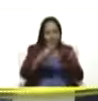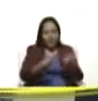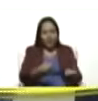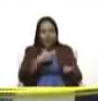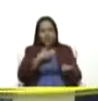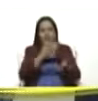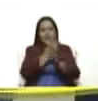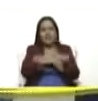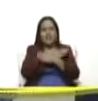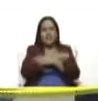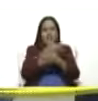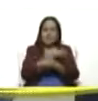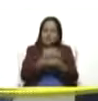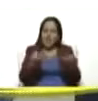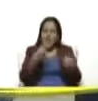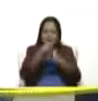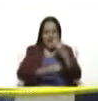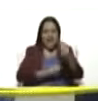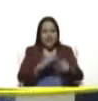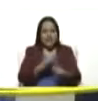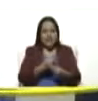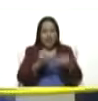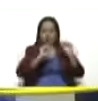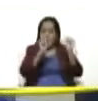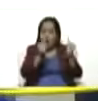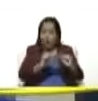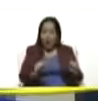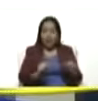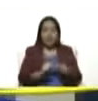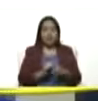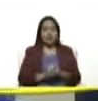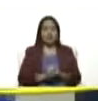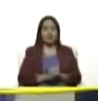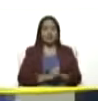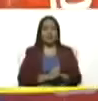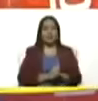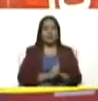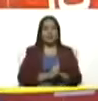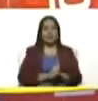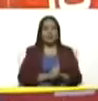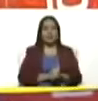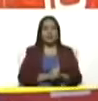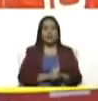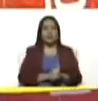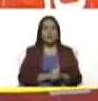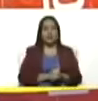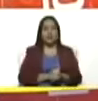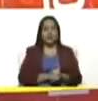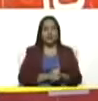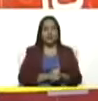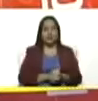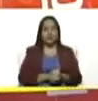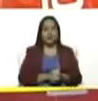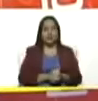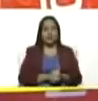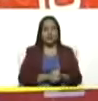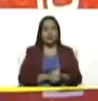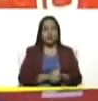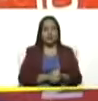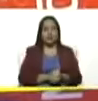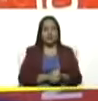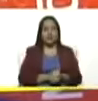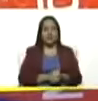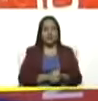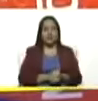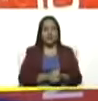Es maravilloso lo que hacen. Con su arte. Castro Sotelo, con tu arte. Con nuestro